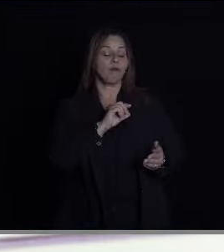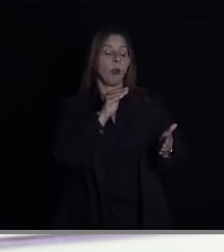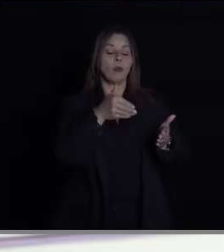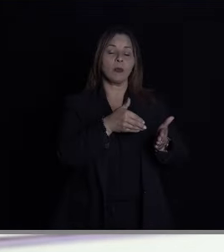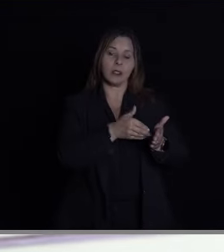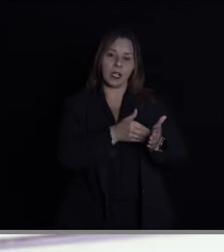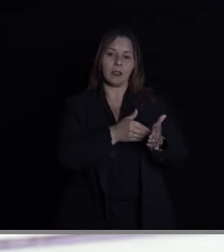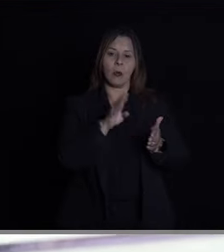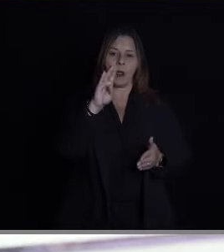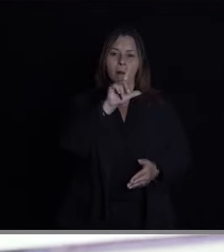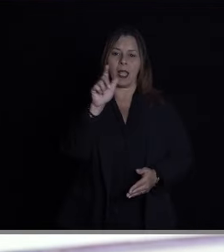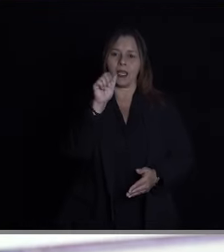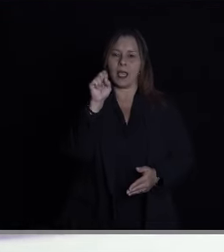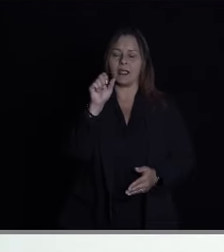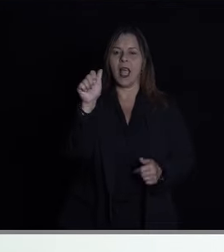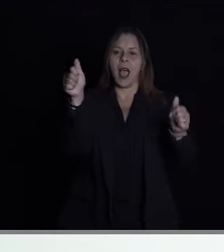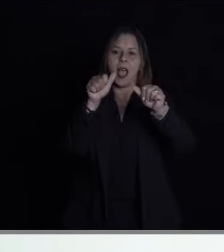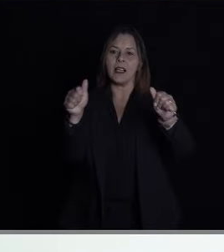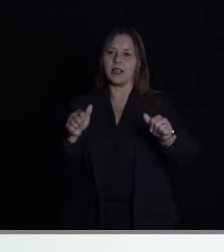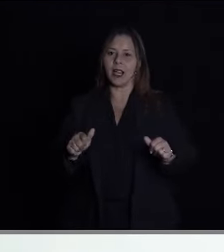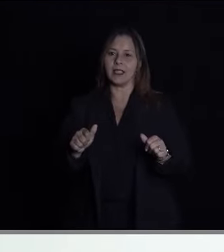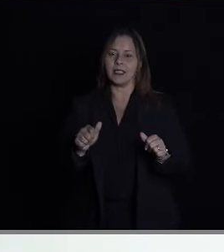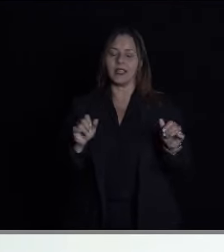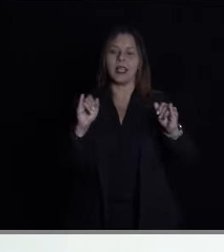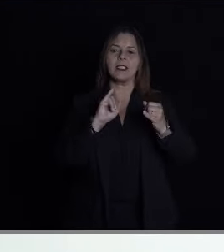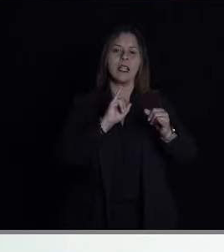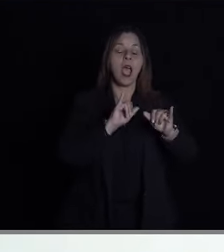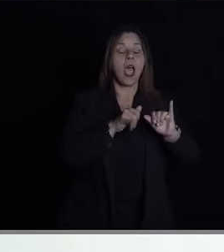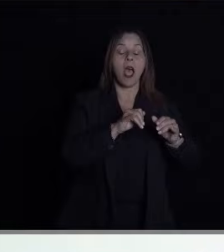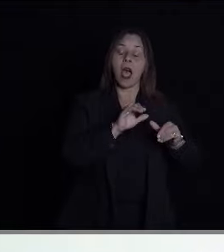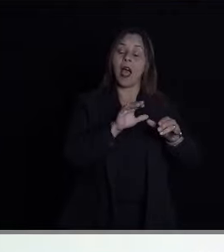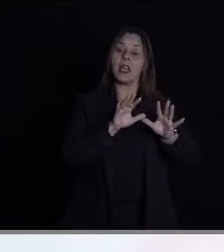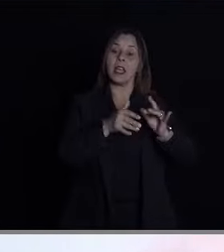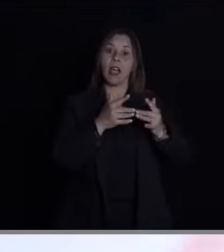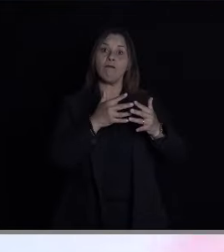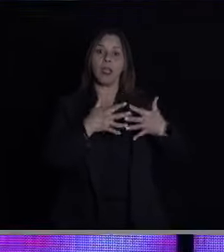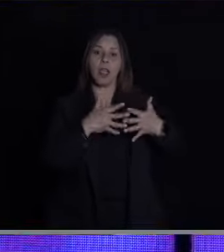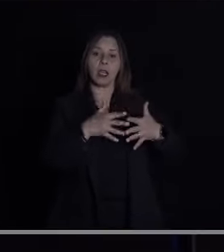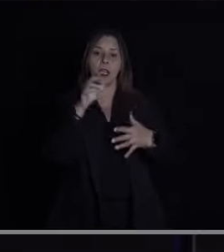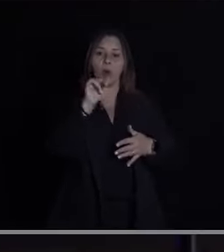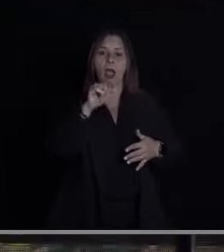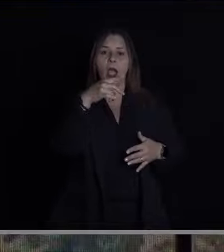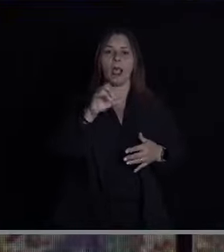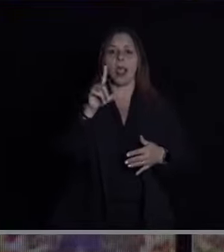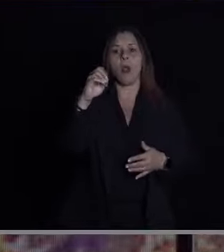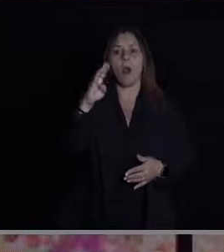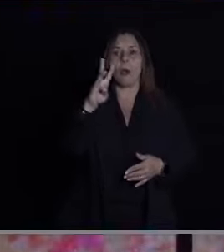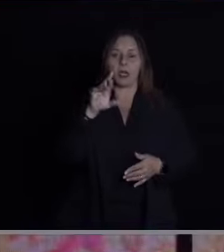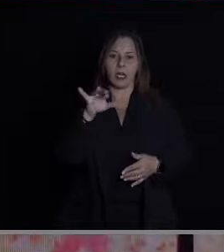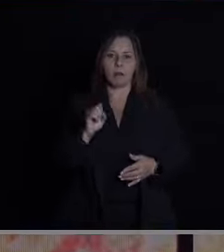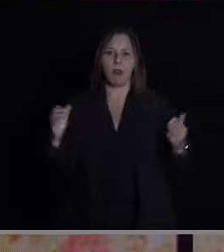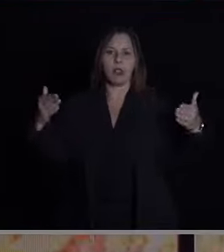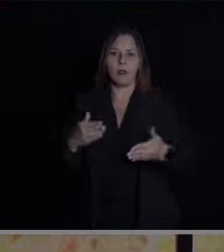Artes, Ingeniero Ángel O. Berríos Díaz. Gracias por acompañarnos en esta noche, en la cual nuestro